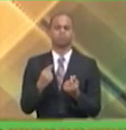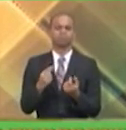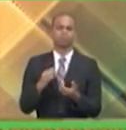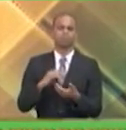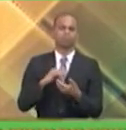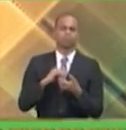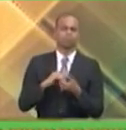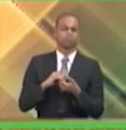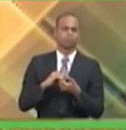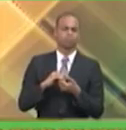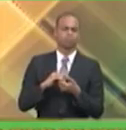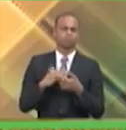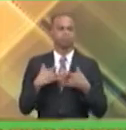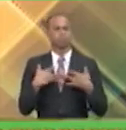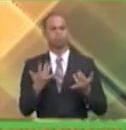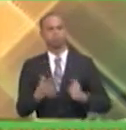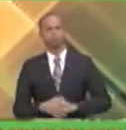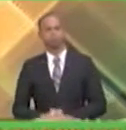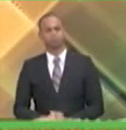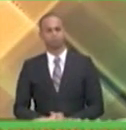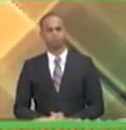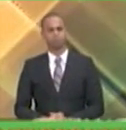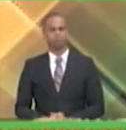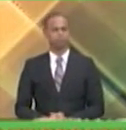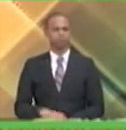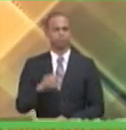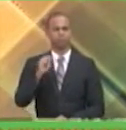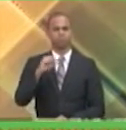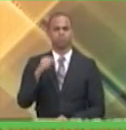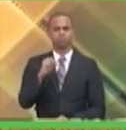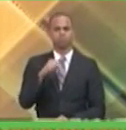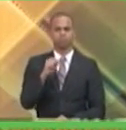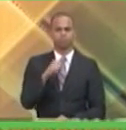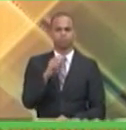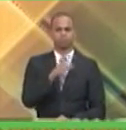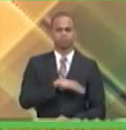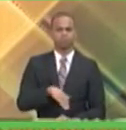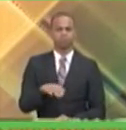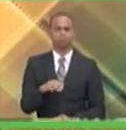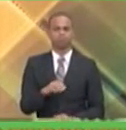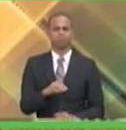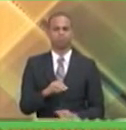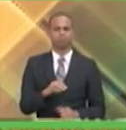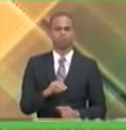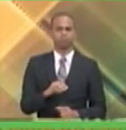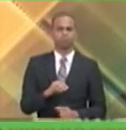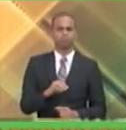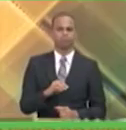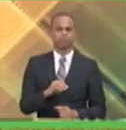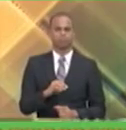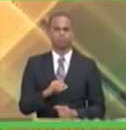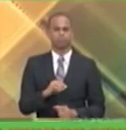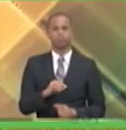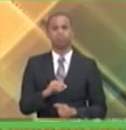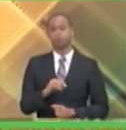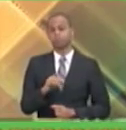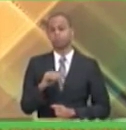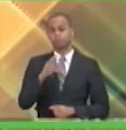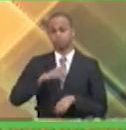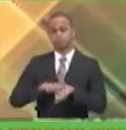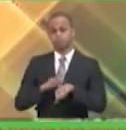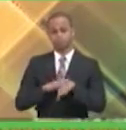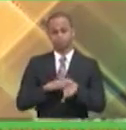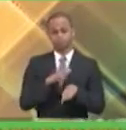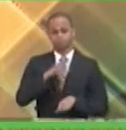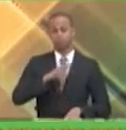Bárbara? Sí, nosotros una vez conocemos el lanzamiento de la convocatoria, pues también